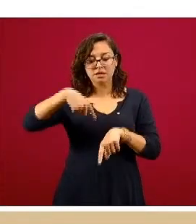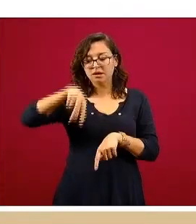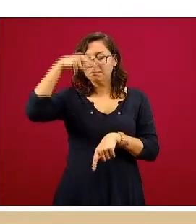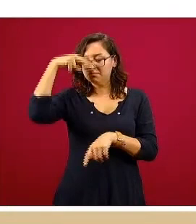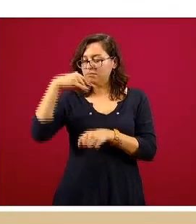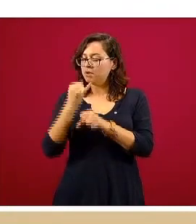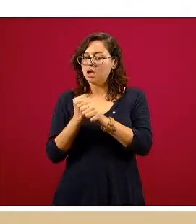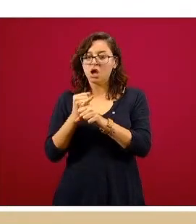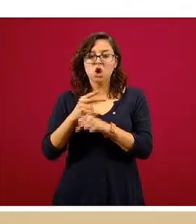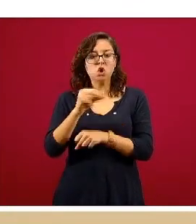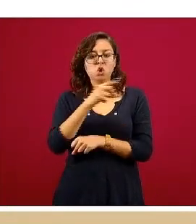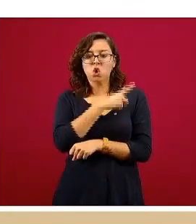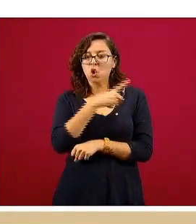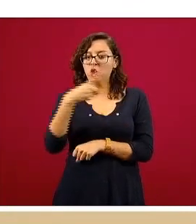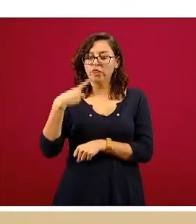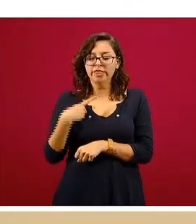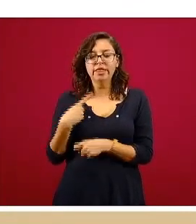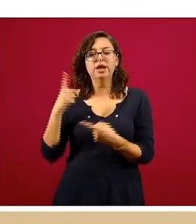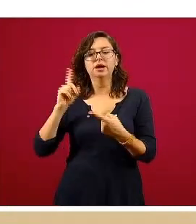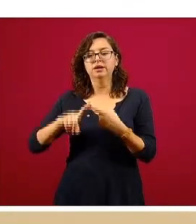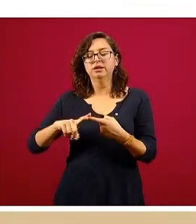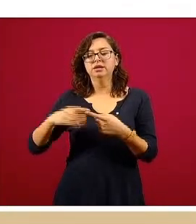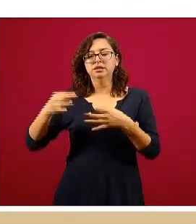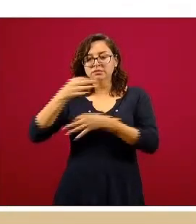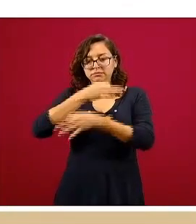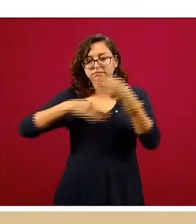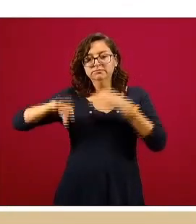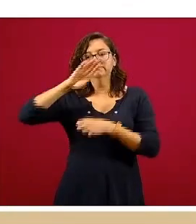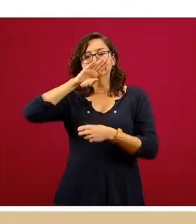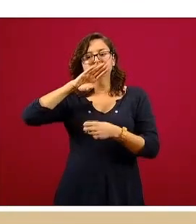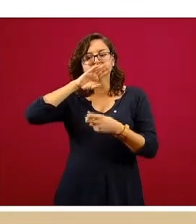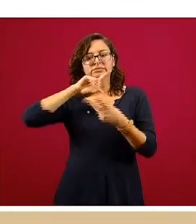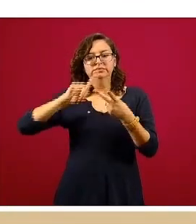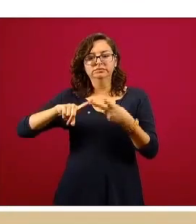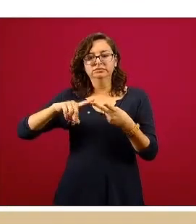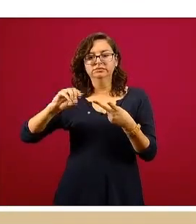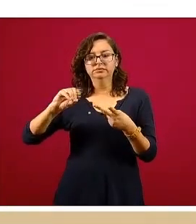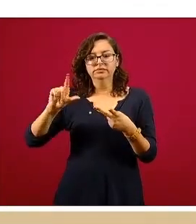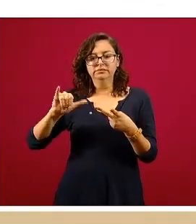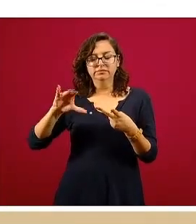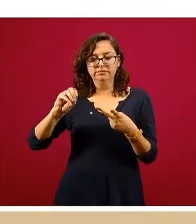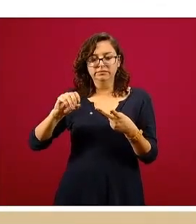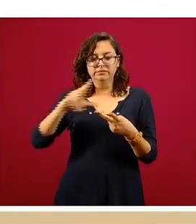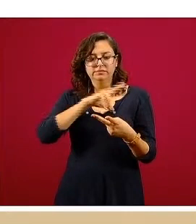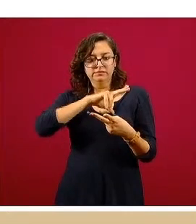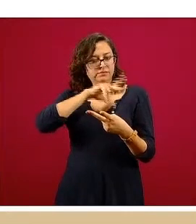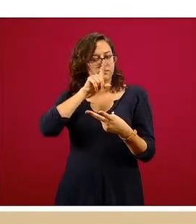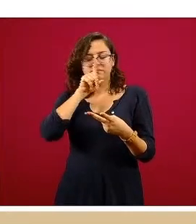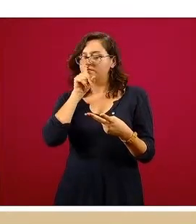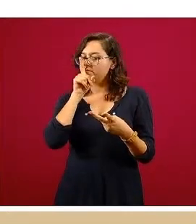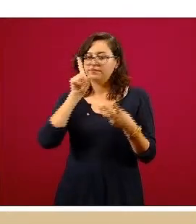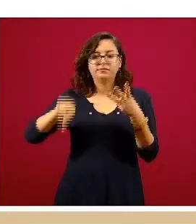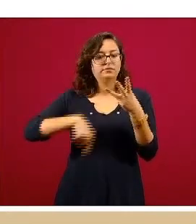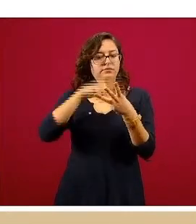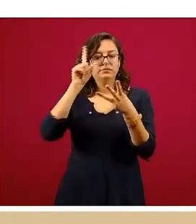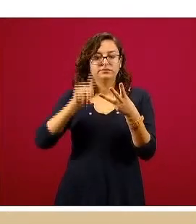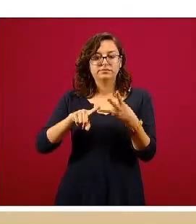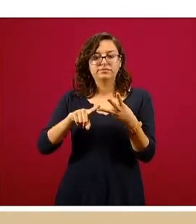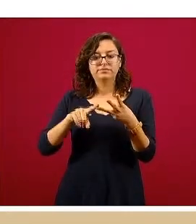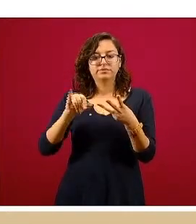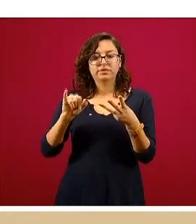no se recomienda la terapia de células madre, no se recomienda el dióxido de cloro, no se recomienda